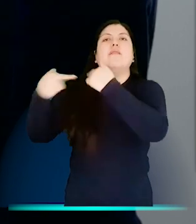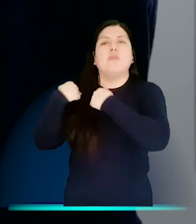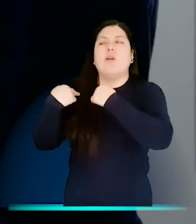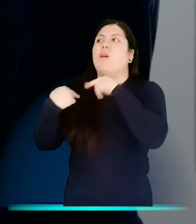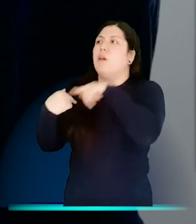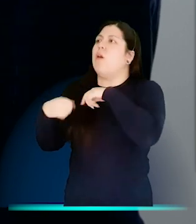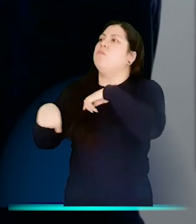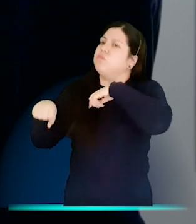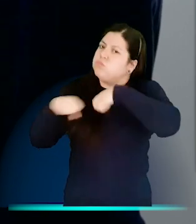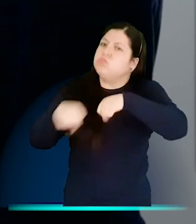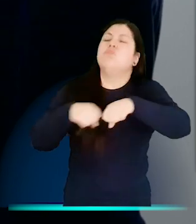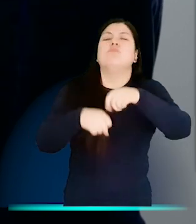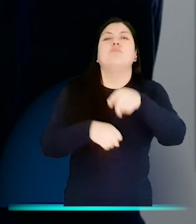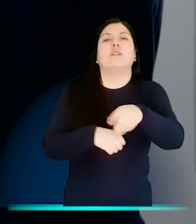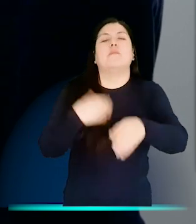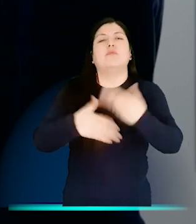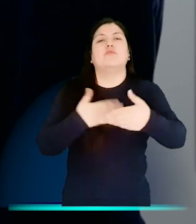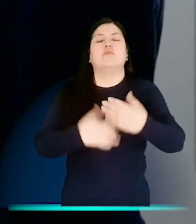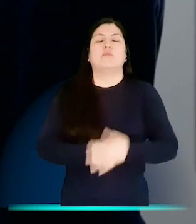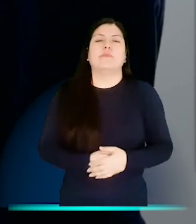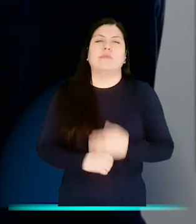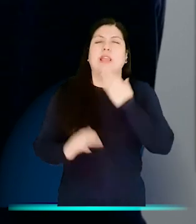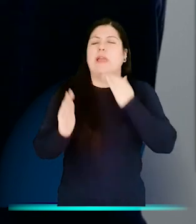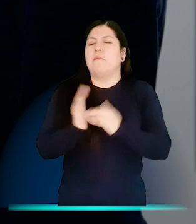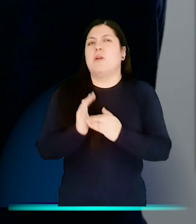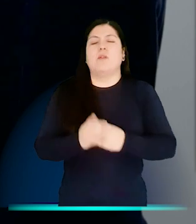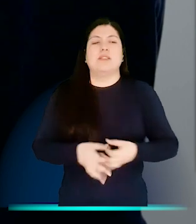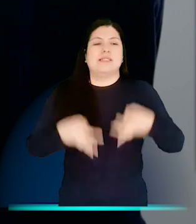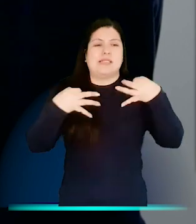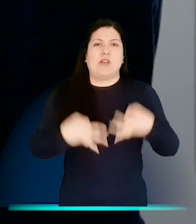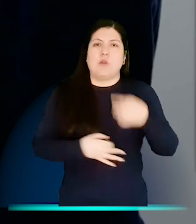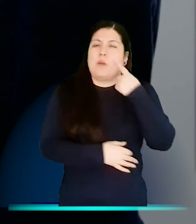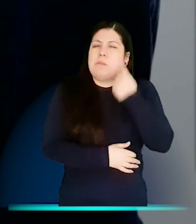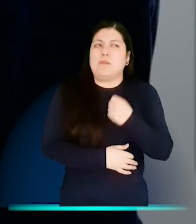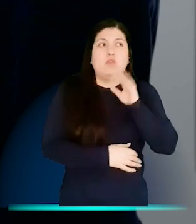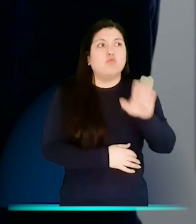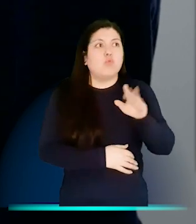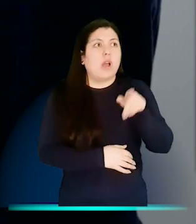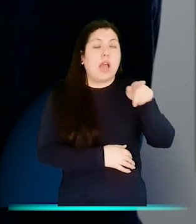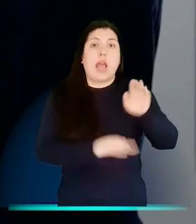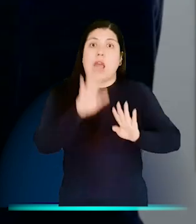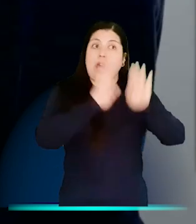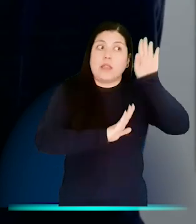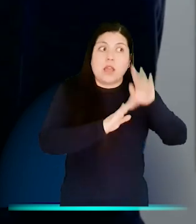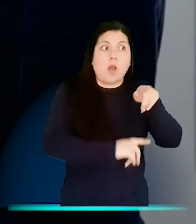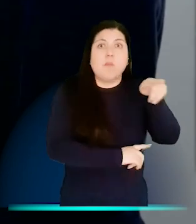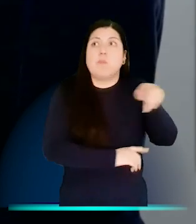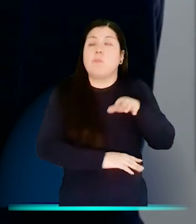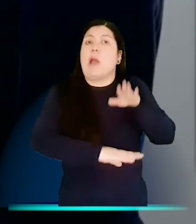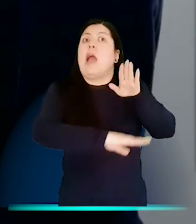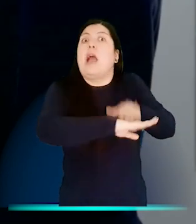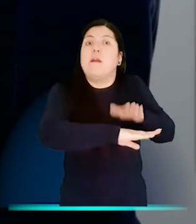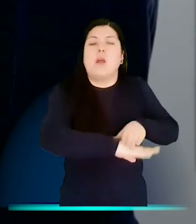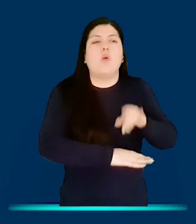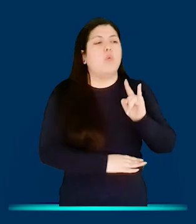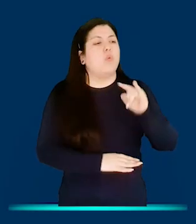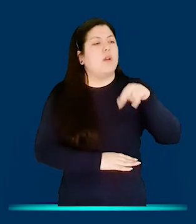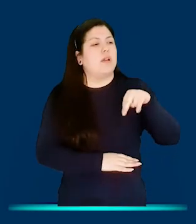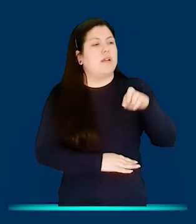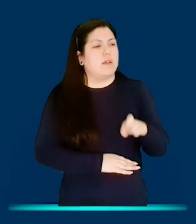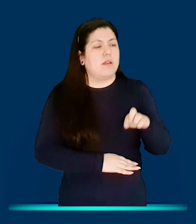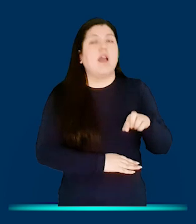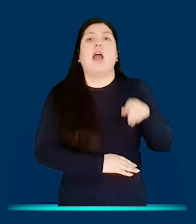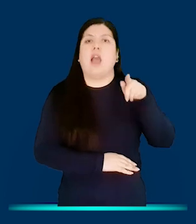y traslada de manera casi que inmediata al competente para que tenga conocimiento de esas denuncias de seguridad. Si